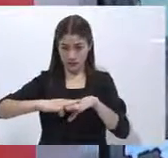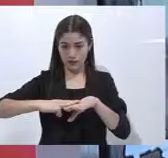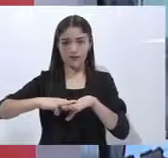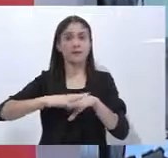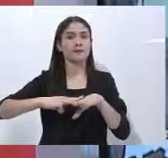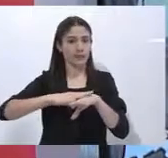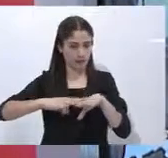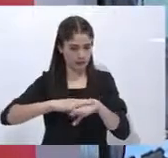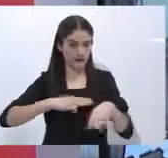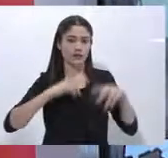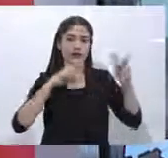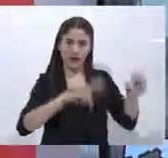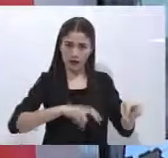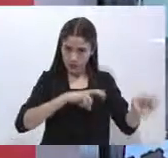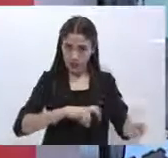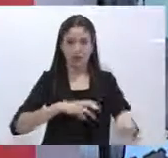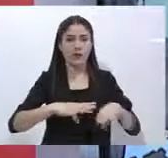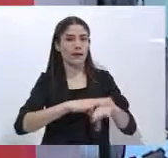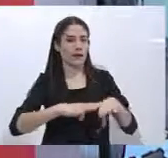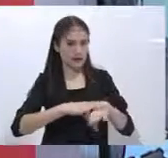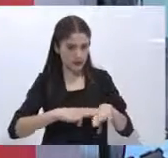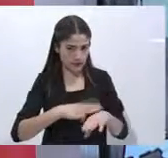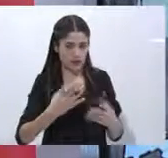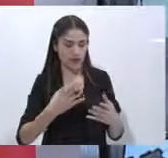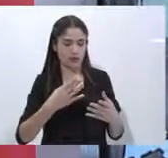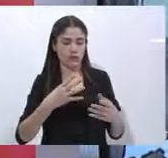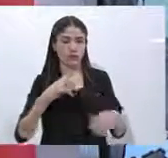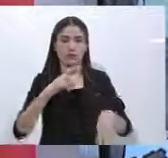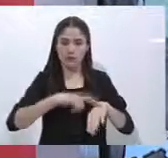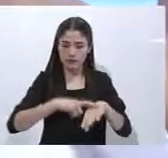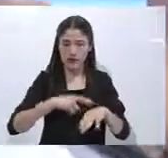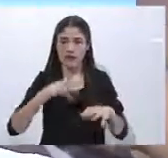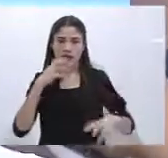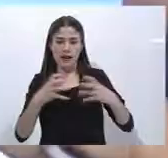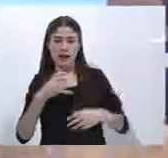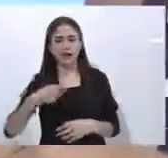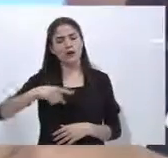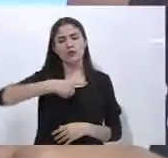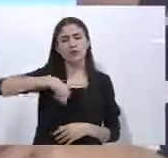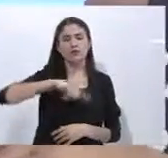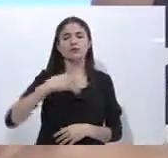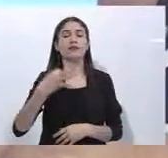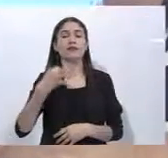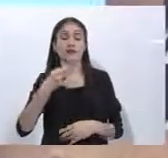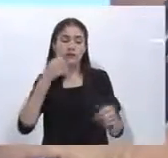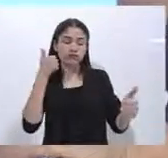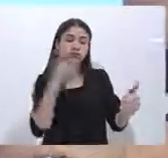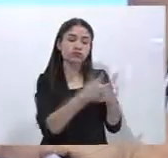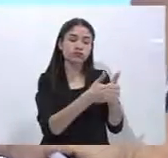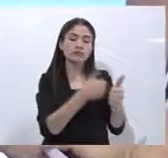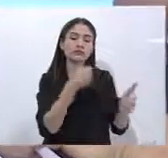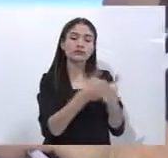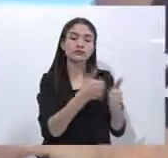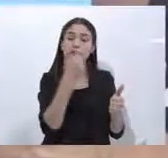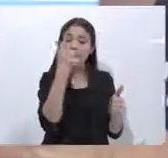del productor ese es nuestro esa es nuestra obligación nuestra responsabilidad entonces en este en este eslabón